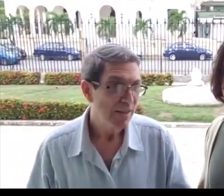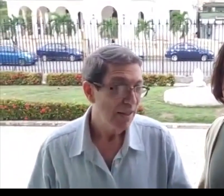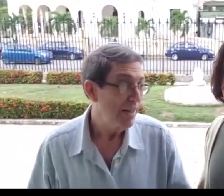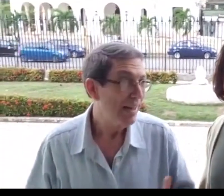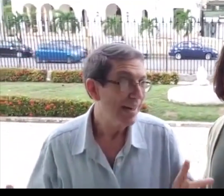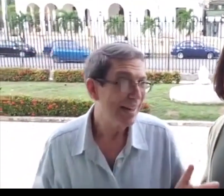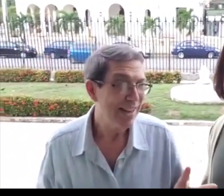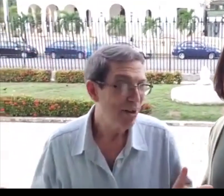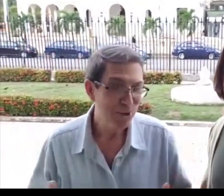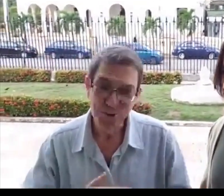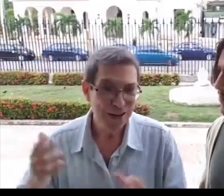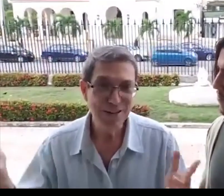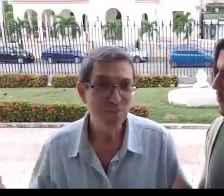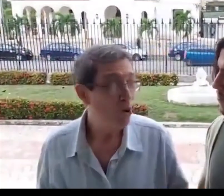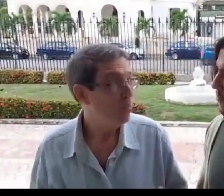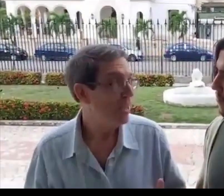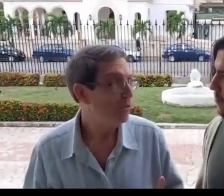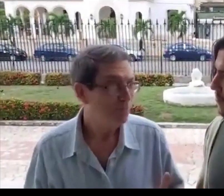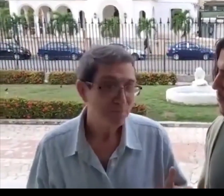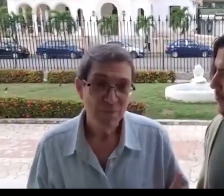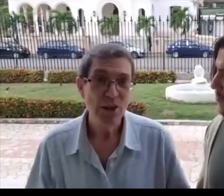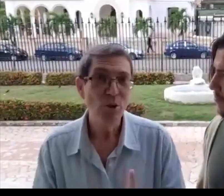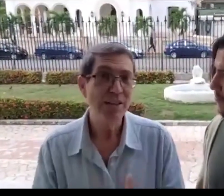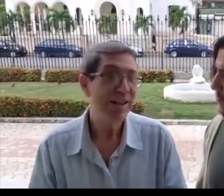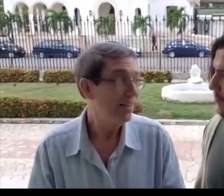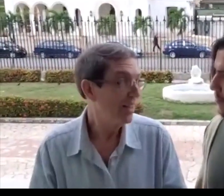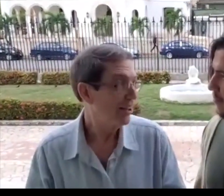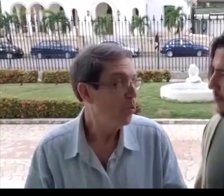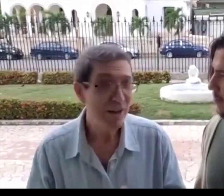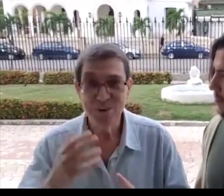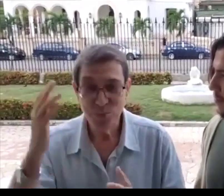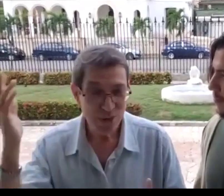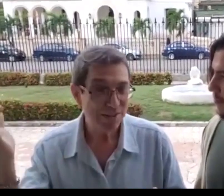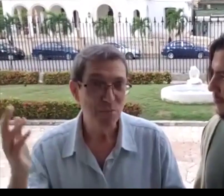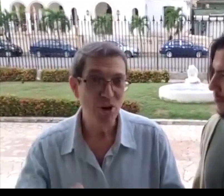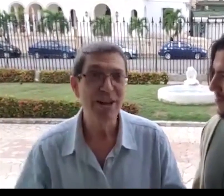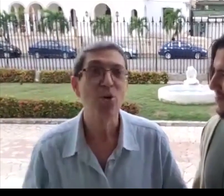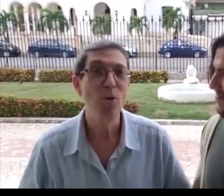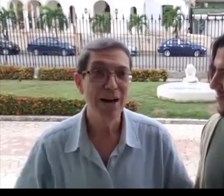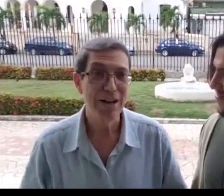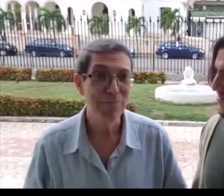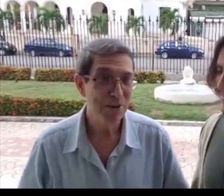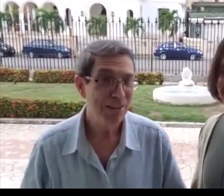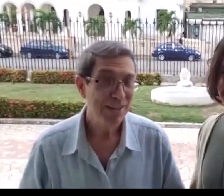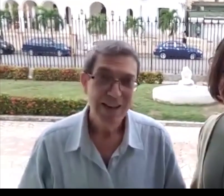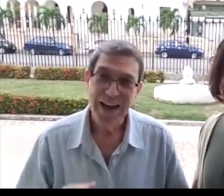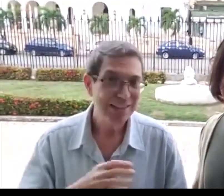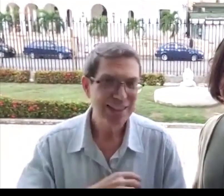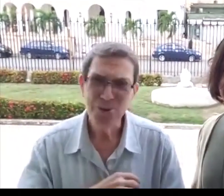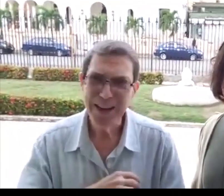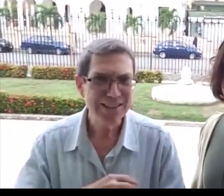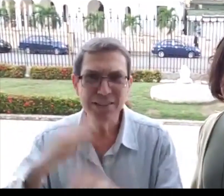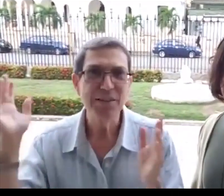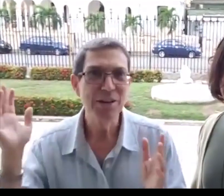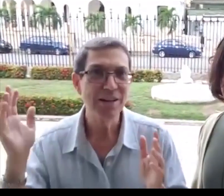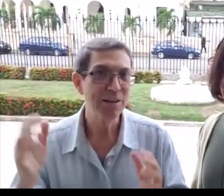estadounidense. Y en las redes ha habido un gran movimiento y una etiqueta cubana muy simbólica, Cuba Vive, ha